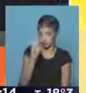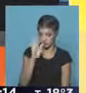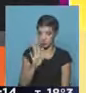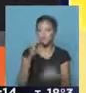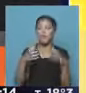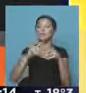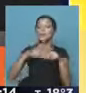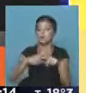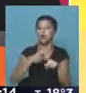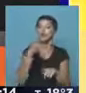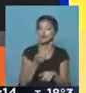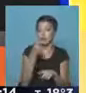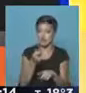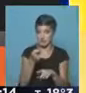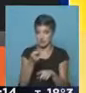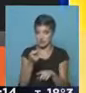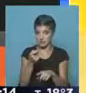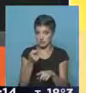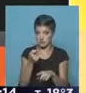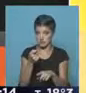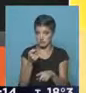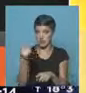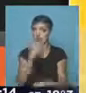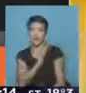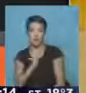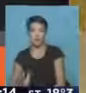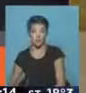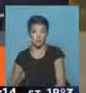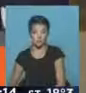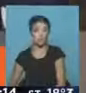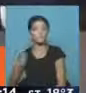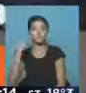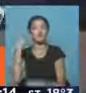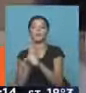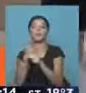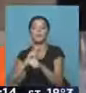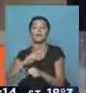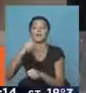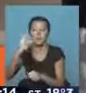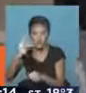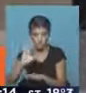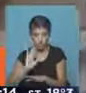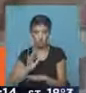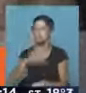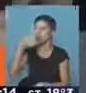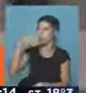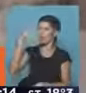Socialista en el gobierno figura sin ninguna chance para la segunda vuelta. La última encuesta que yo